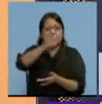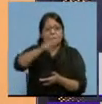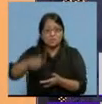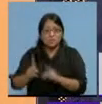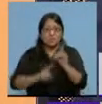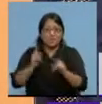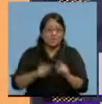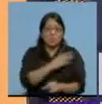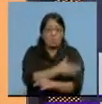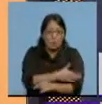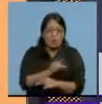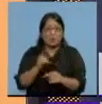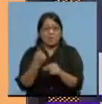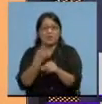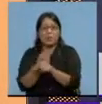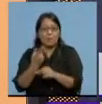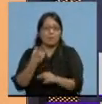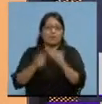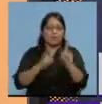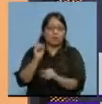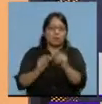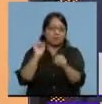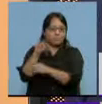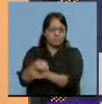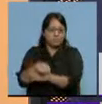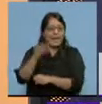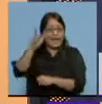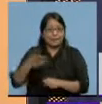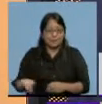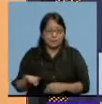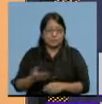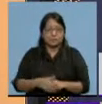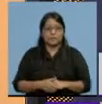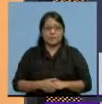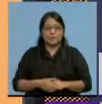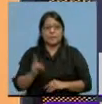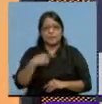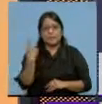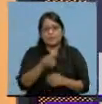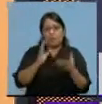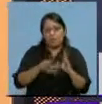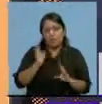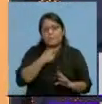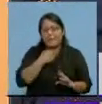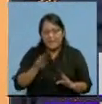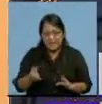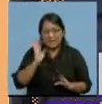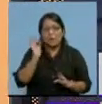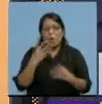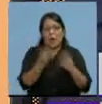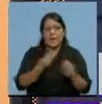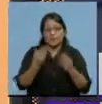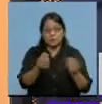o a los que se le vulneraron los derechos en cierto momento. Así que, y de todas maneras, también estamos contribuyendo a que ellos puedan